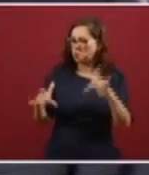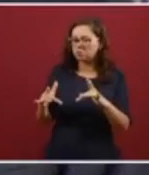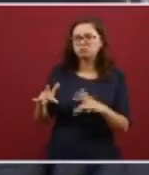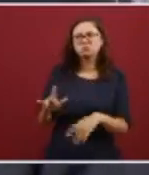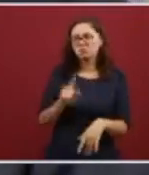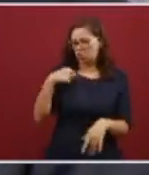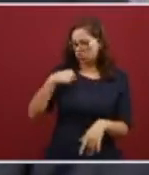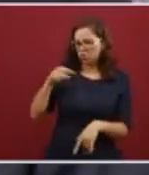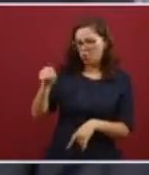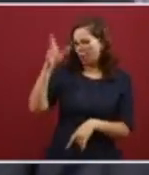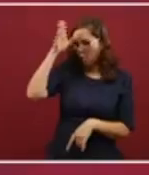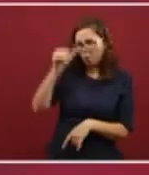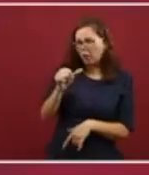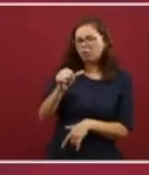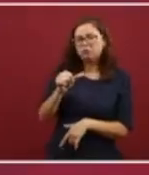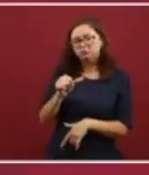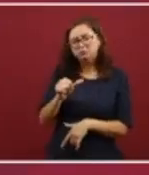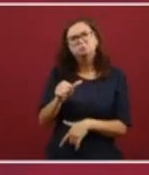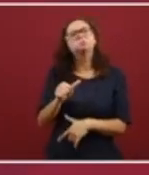acuerdo,